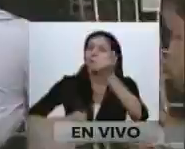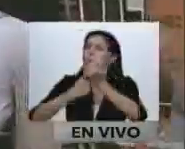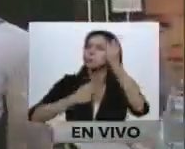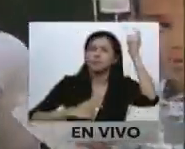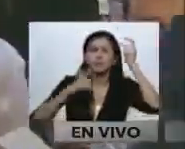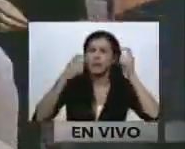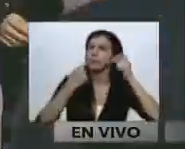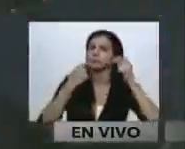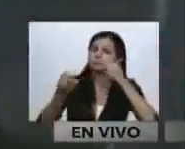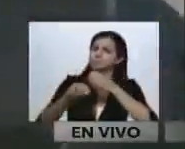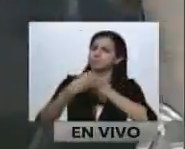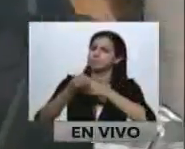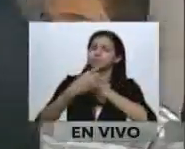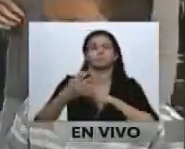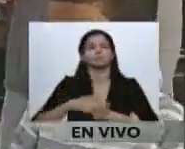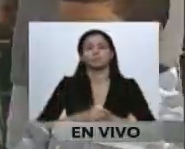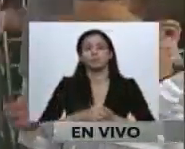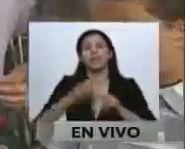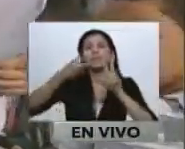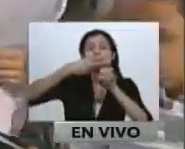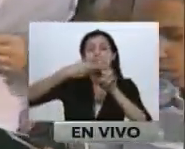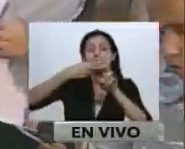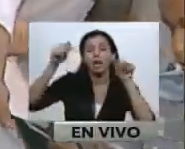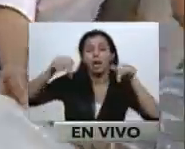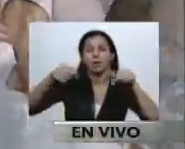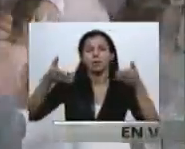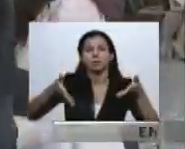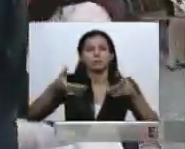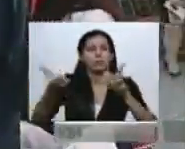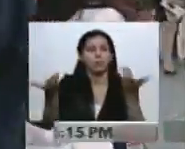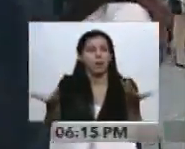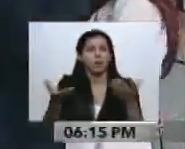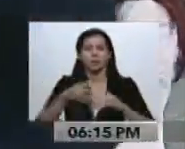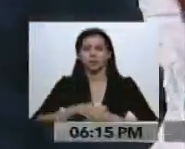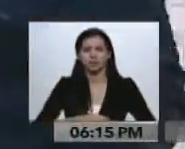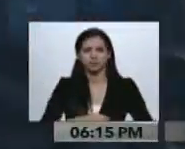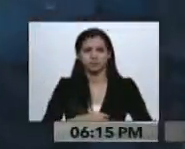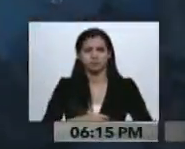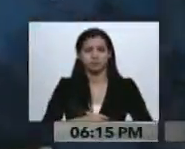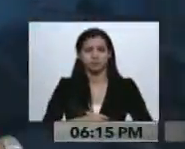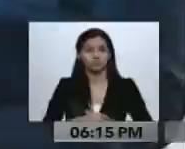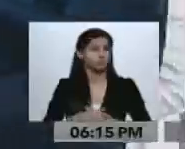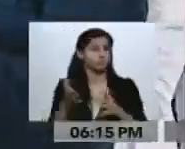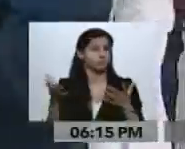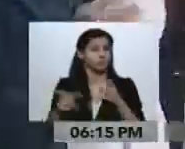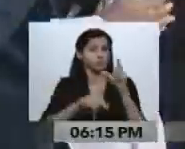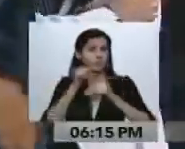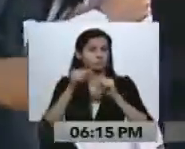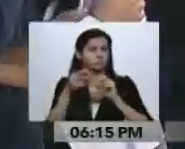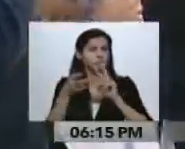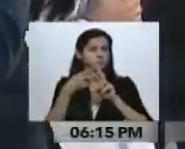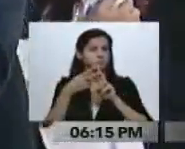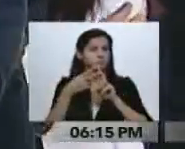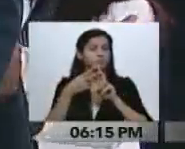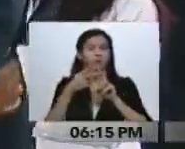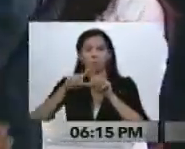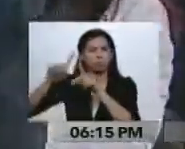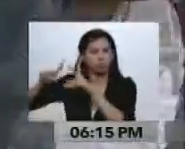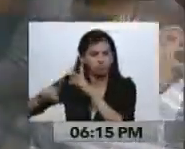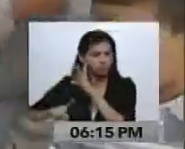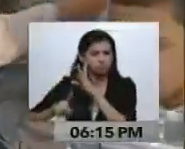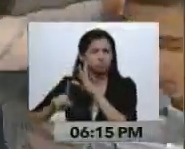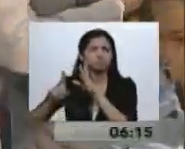Chávez. La etiqueta que a esta hora se posiciona en las redes sociales también habla un poco de lo